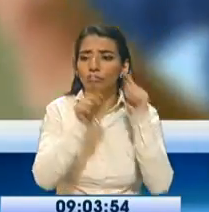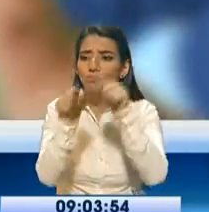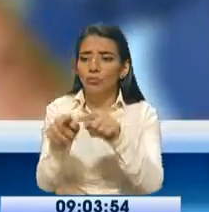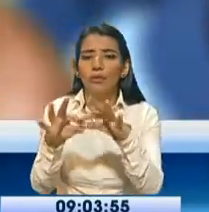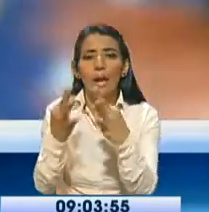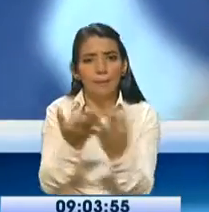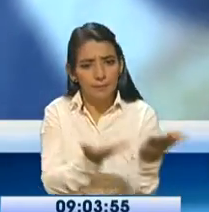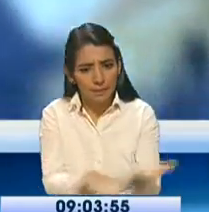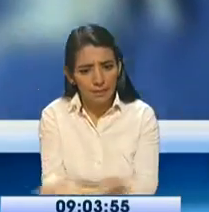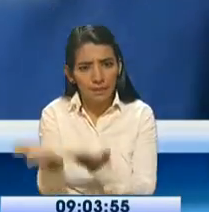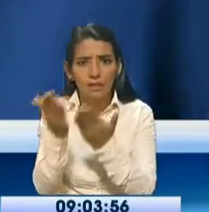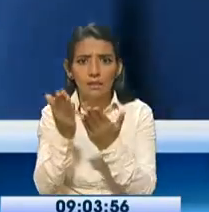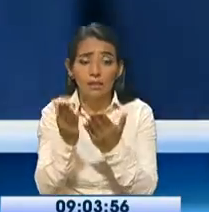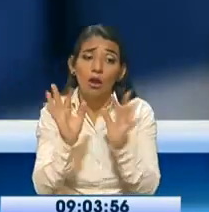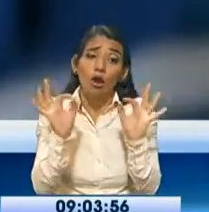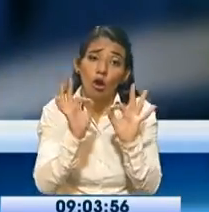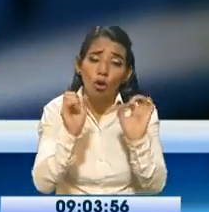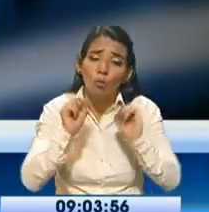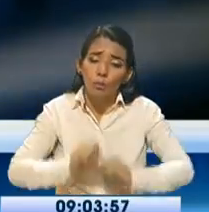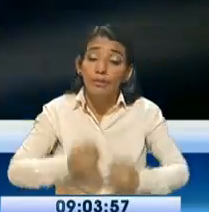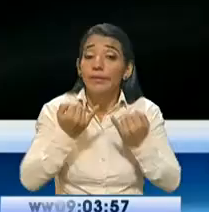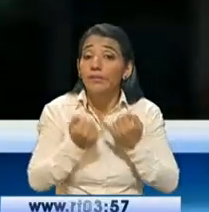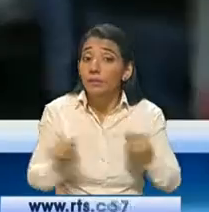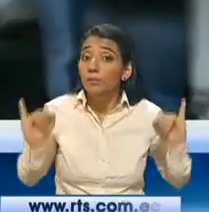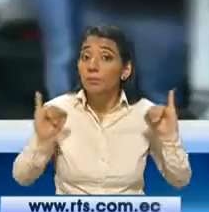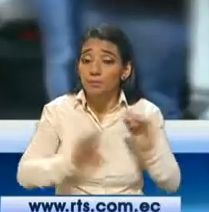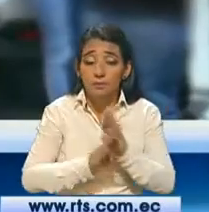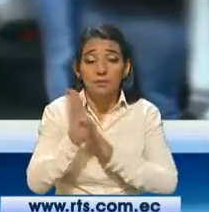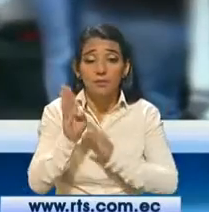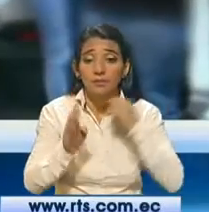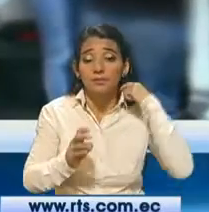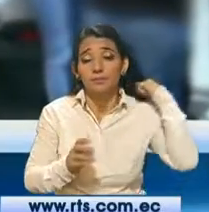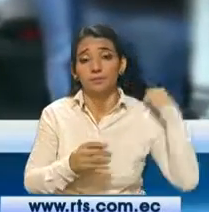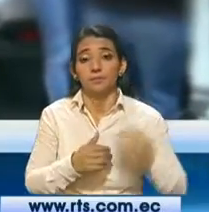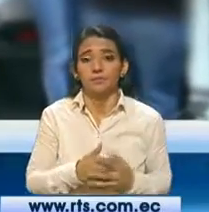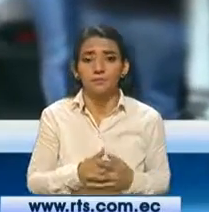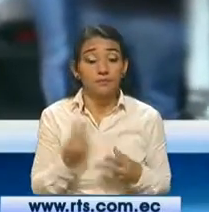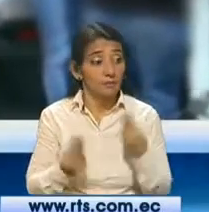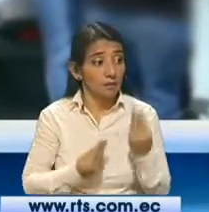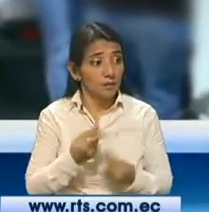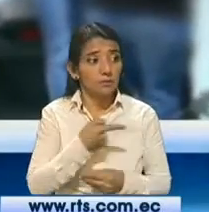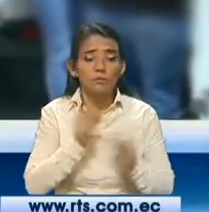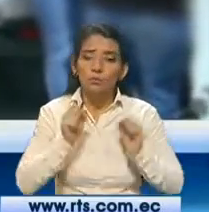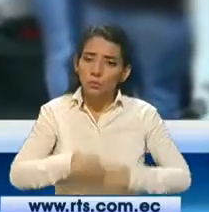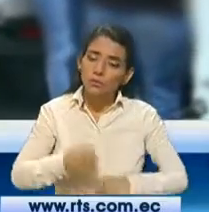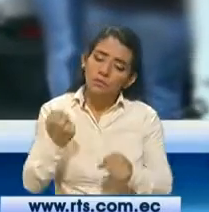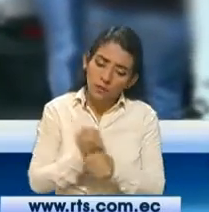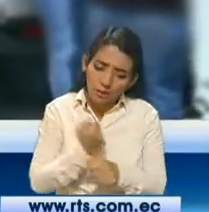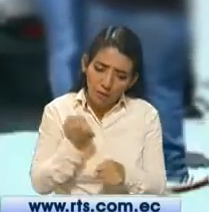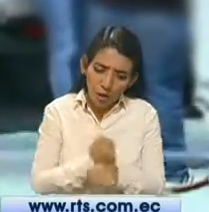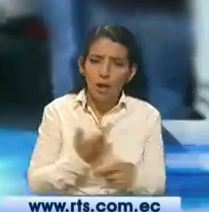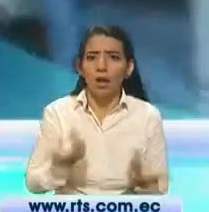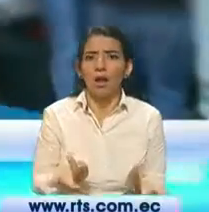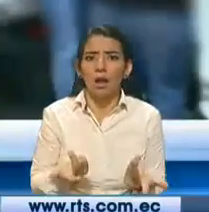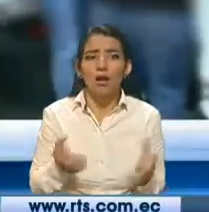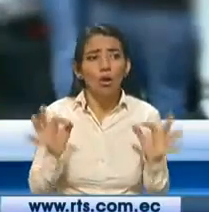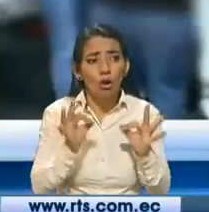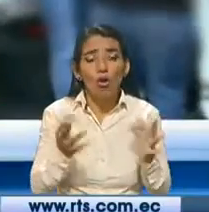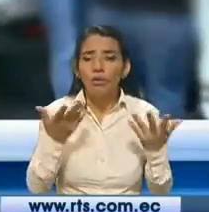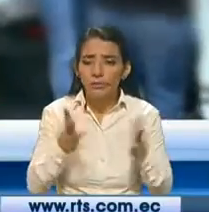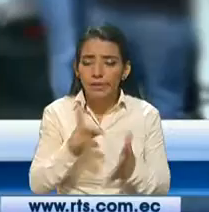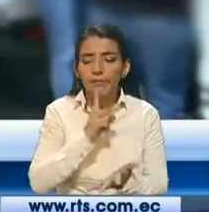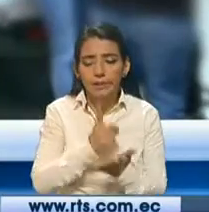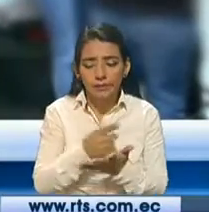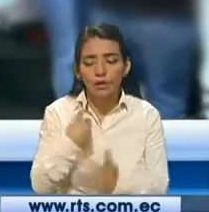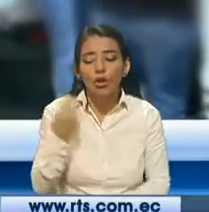o que aprendan a salir adelante de manera autónoma. En este tiempo lo que queremos es que ellas puedan trabajar normas, reglas, asumir este rol de